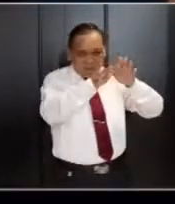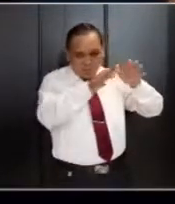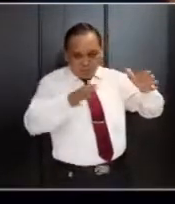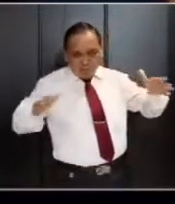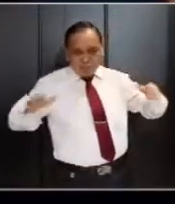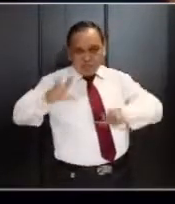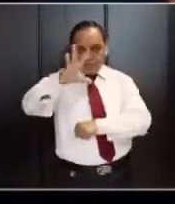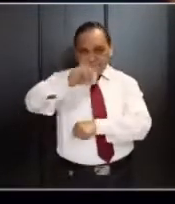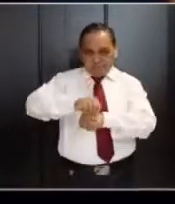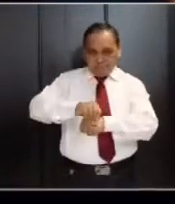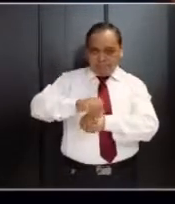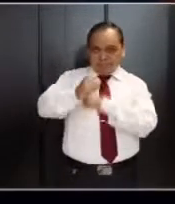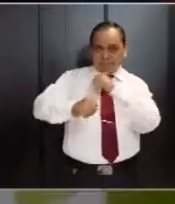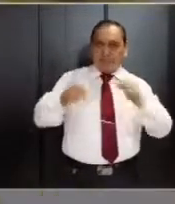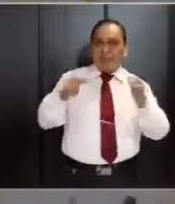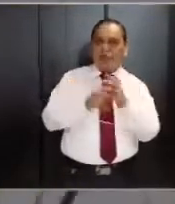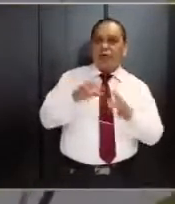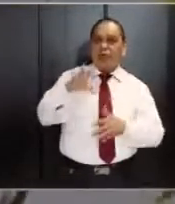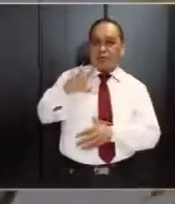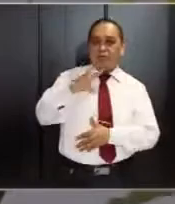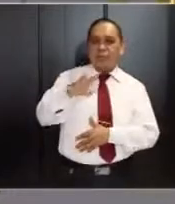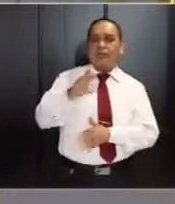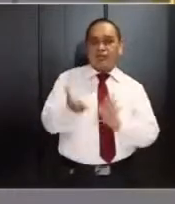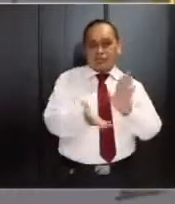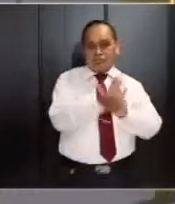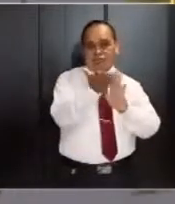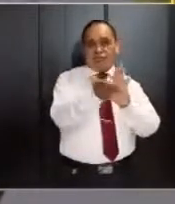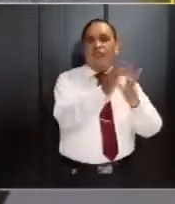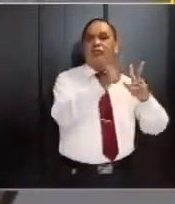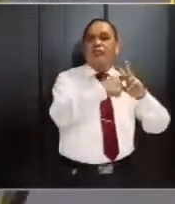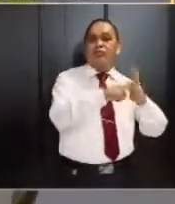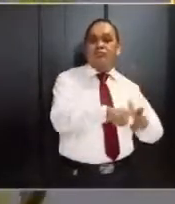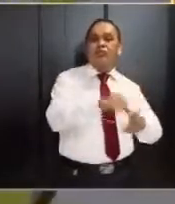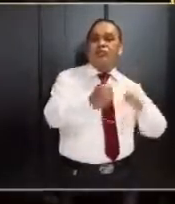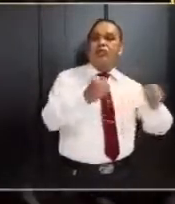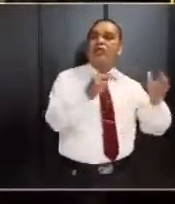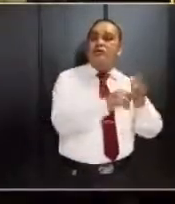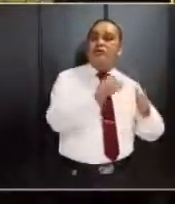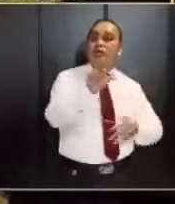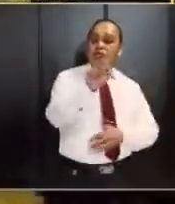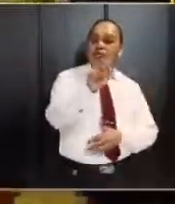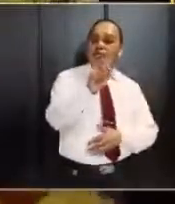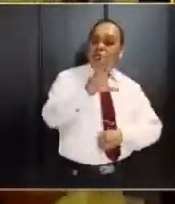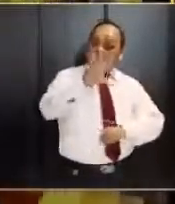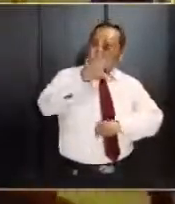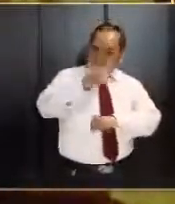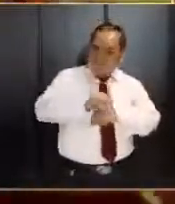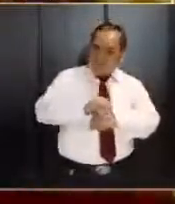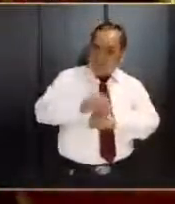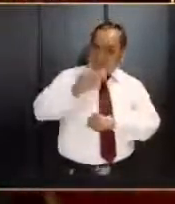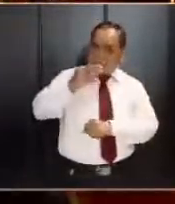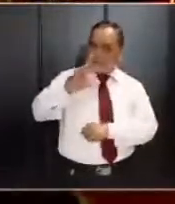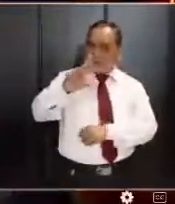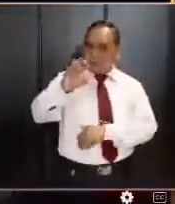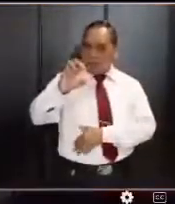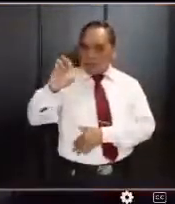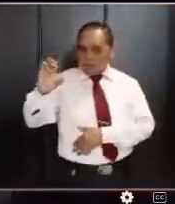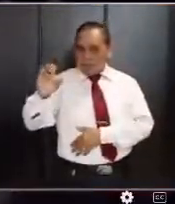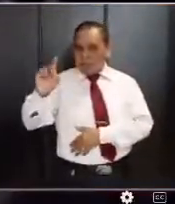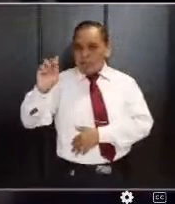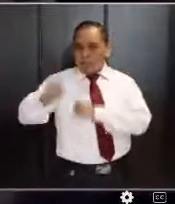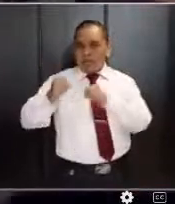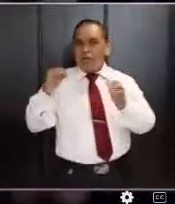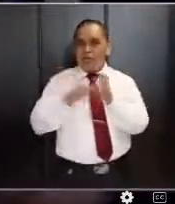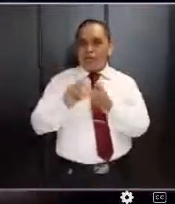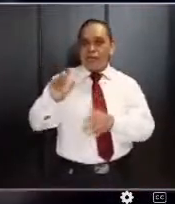ingresó a finales del 2019, la obra se comenzó en el 2020, ya tiene el permiso de la CRE en el 2022.